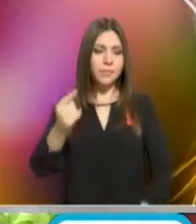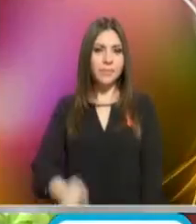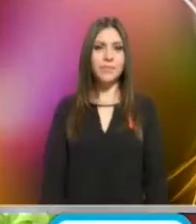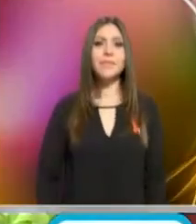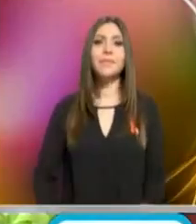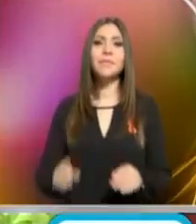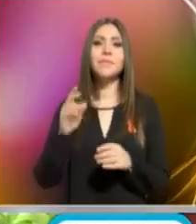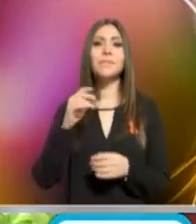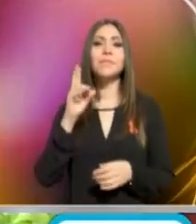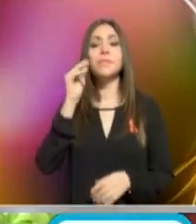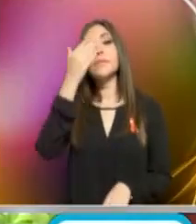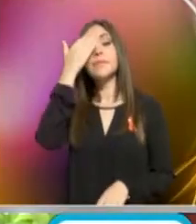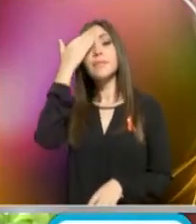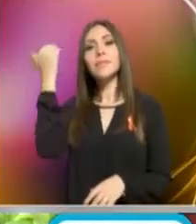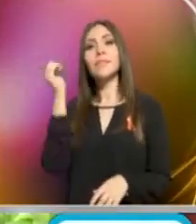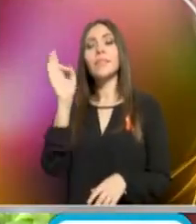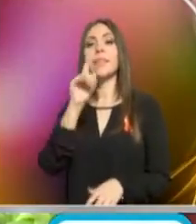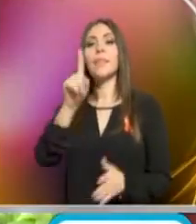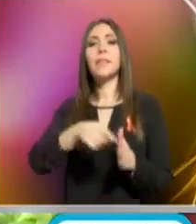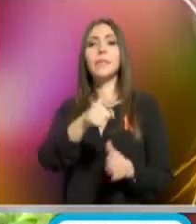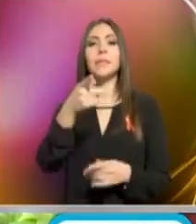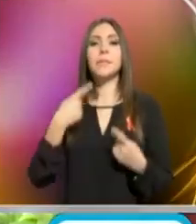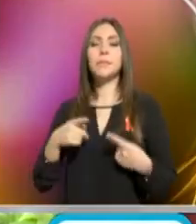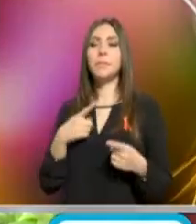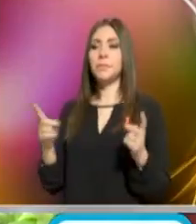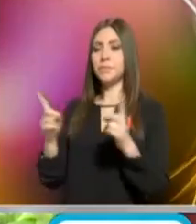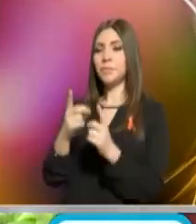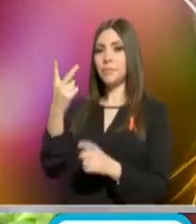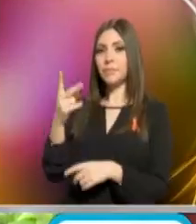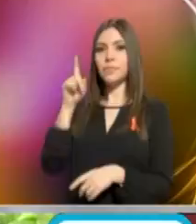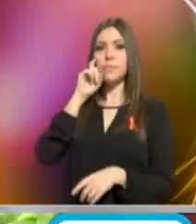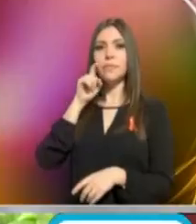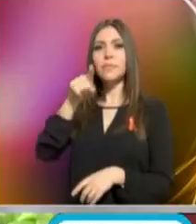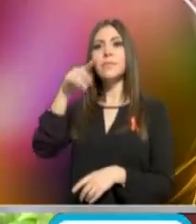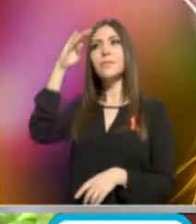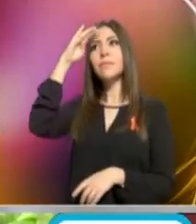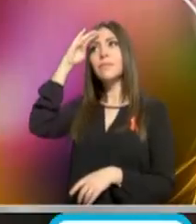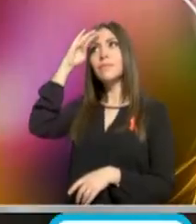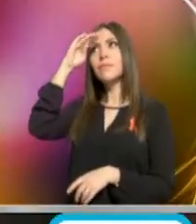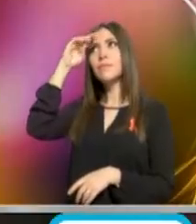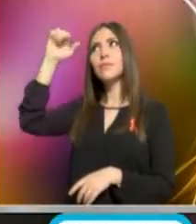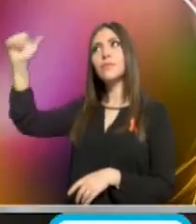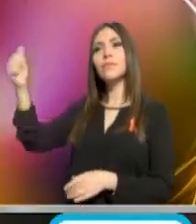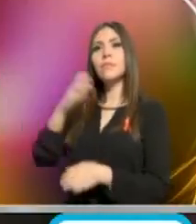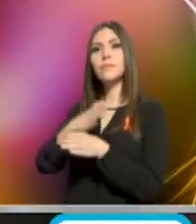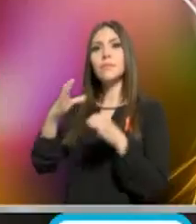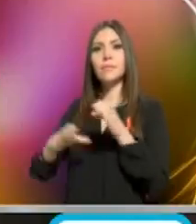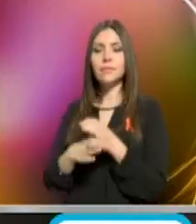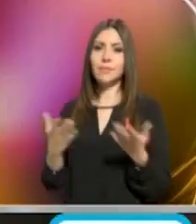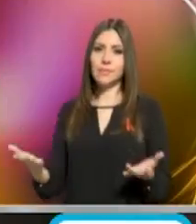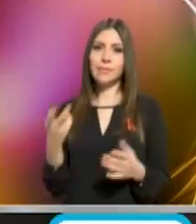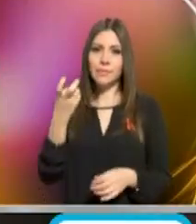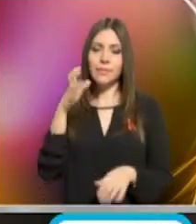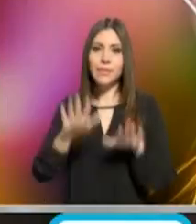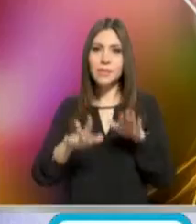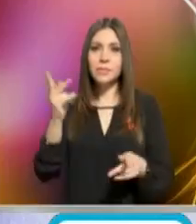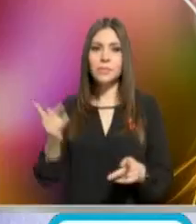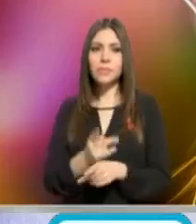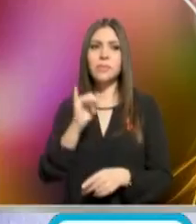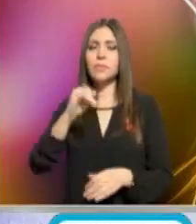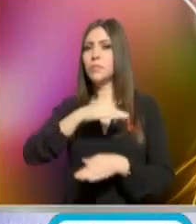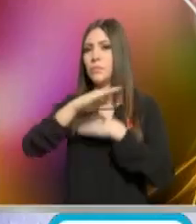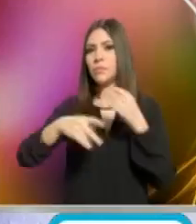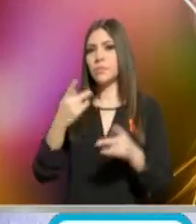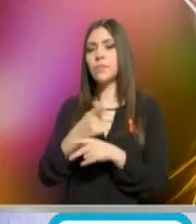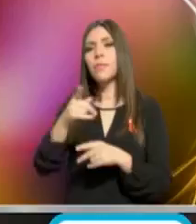quebradita. en algún encuentro sexual empiezas a distraerte y empiezas a pensar en otra cosa. Gaby, Sí. esto luego nos pasa a las mujeres. Ay, tengo A que ir a todo el pagar. mundo le puede